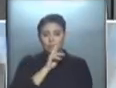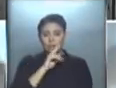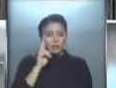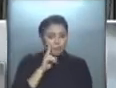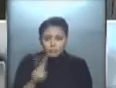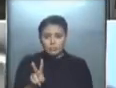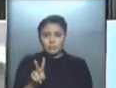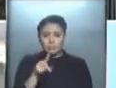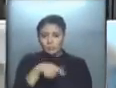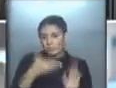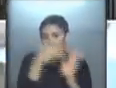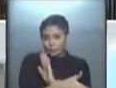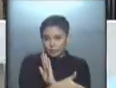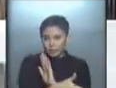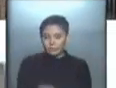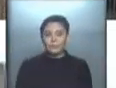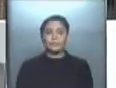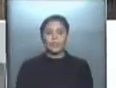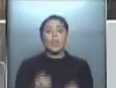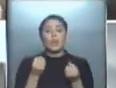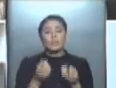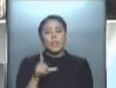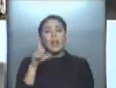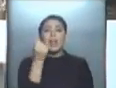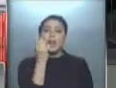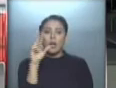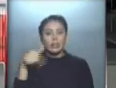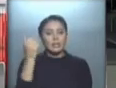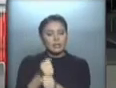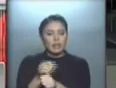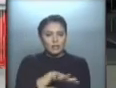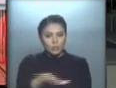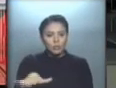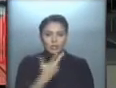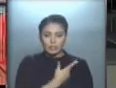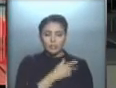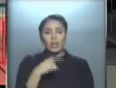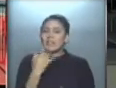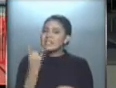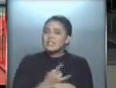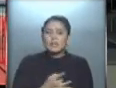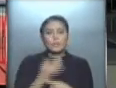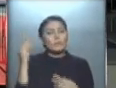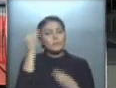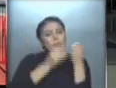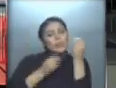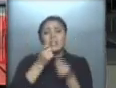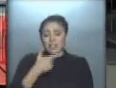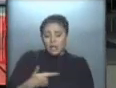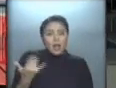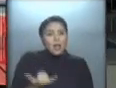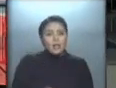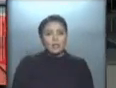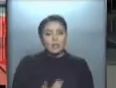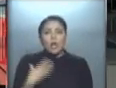realizado se dio a la fuga bien laura al ahora mayor que trabajando allí en villa bosch la verdad que siempre preocupa quien porta armas